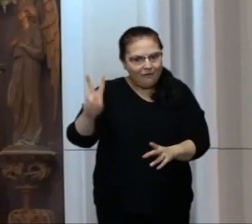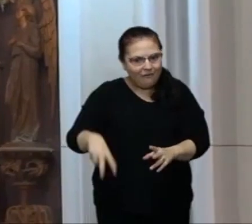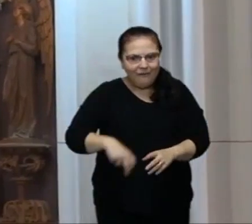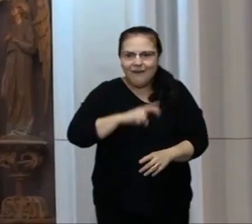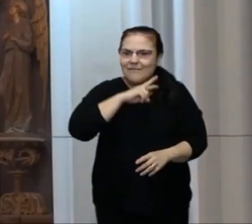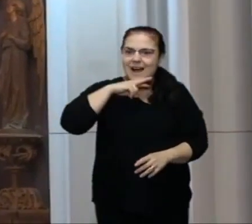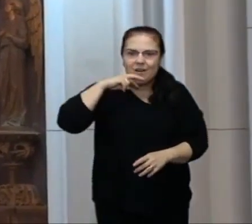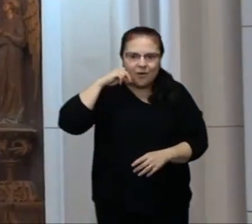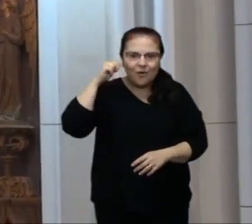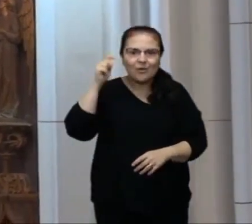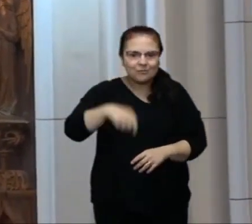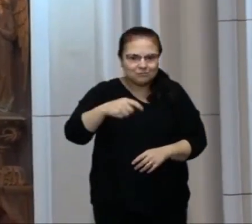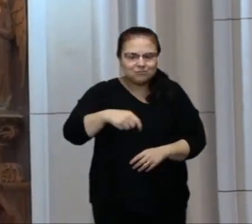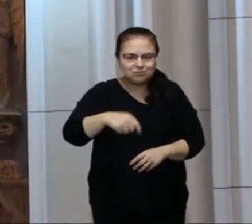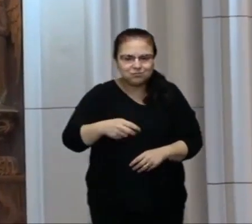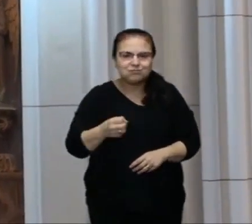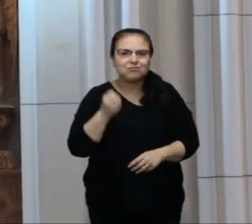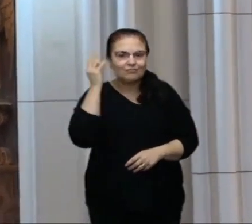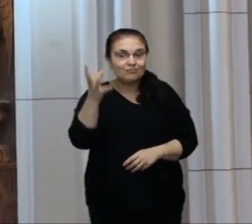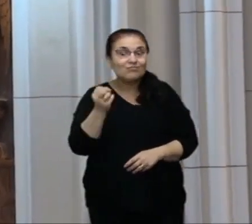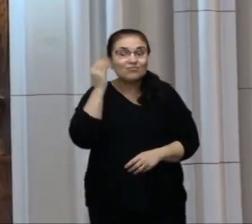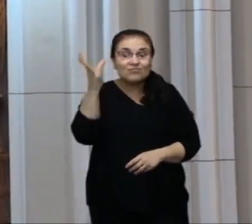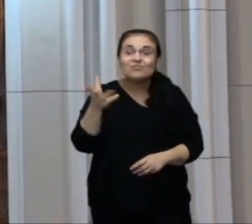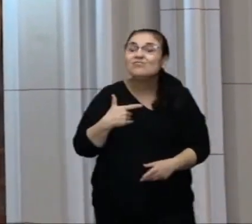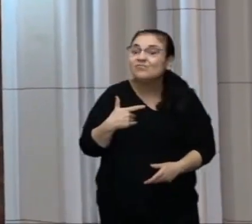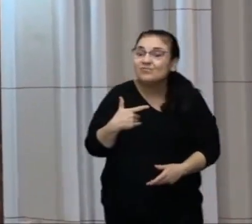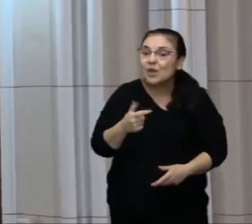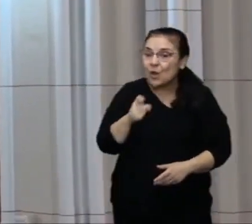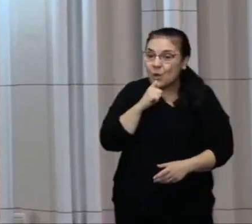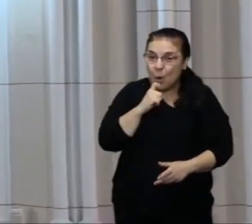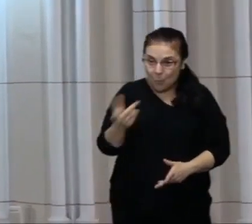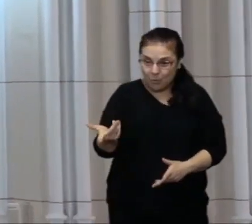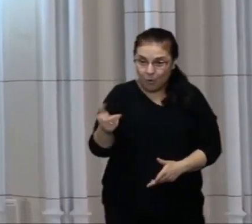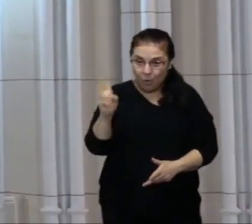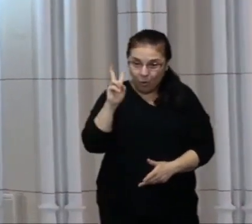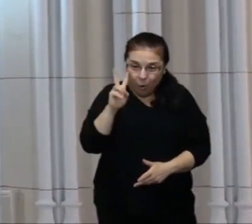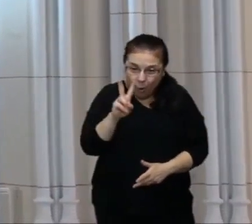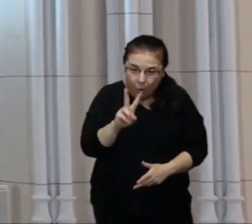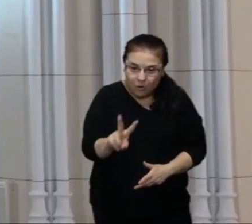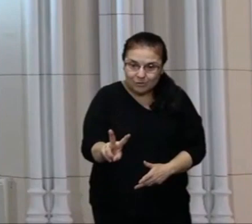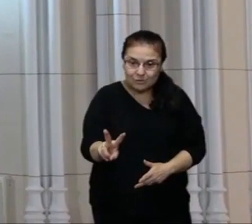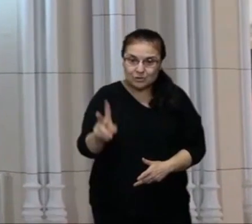nuestro apostolado se mide por el que tiene a los ojos de Dios.